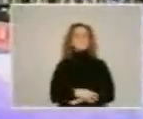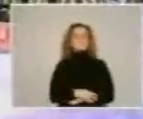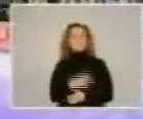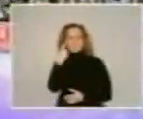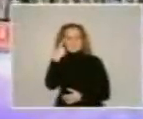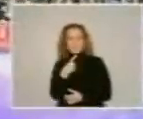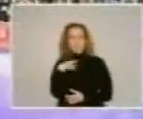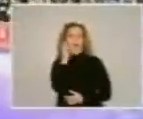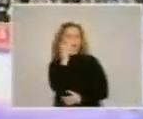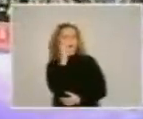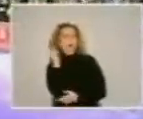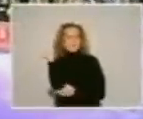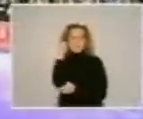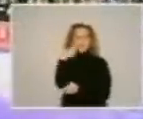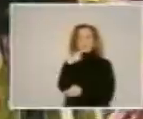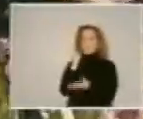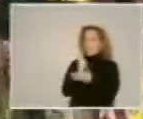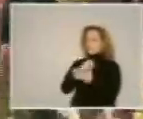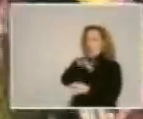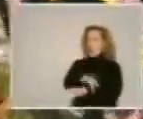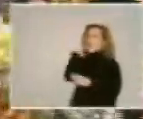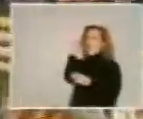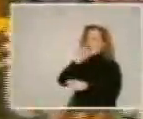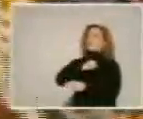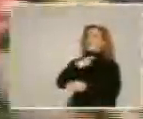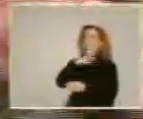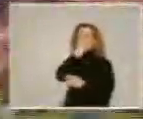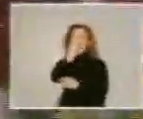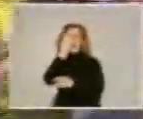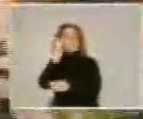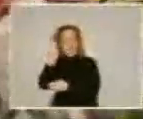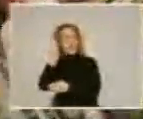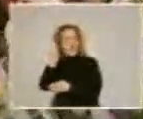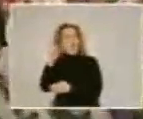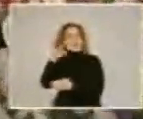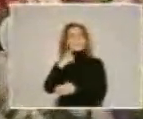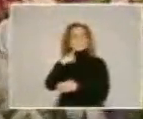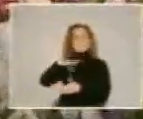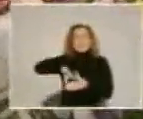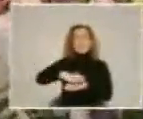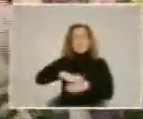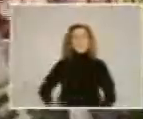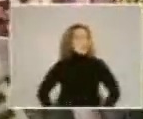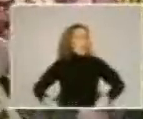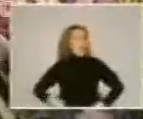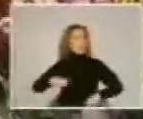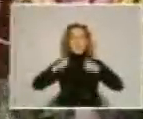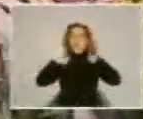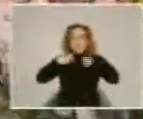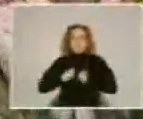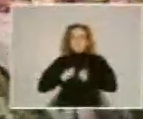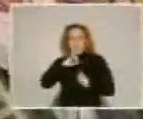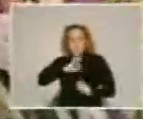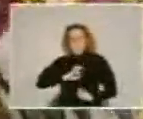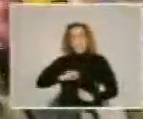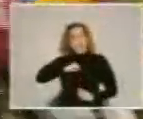Hay que tener cara dura para sacar esa factura, joder. Con el PP, de zapatos, pantalones, de camisa, de botones,